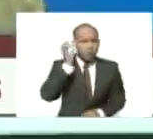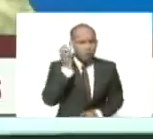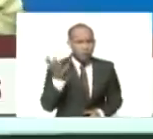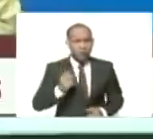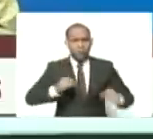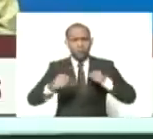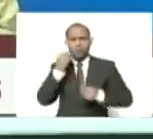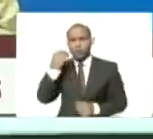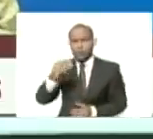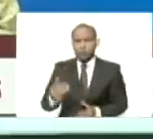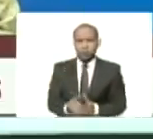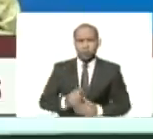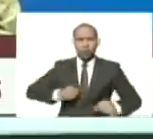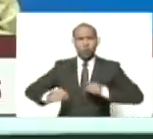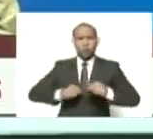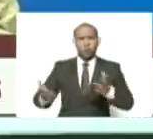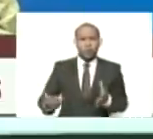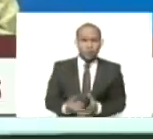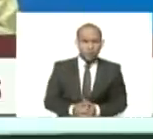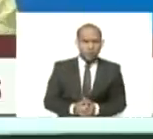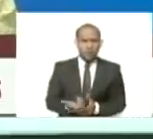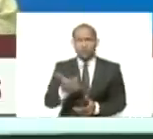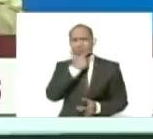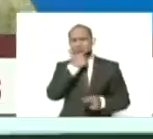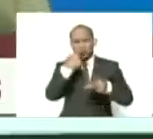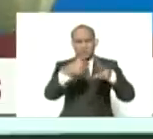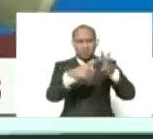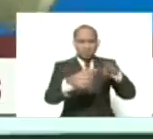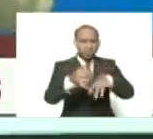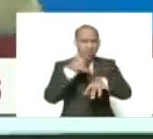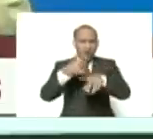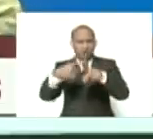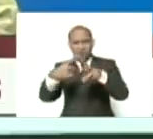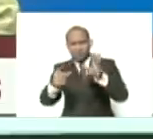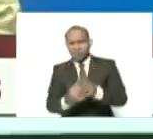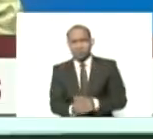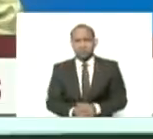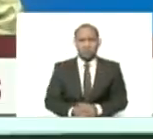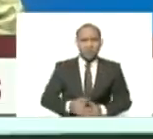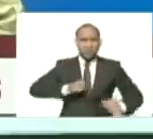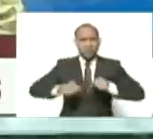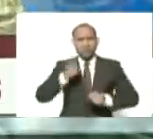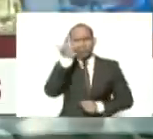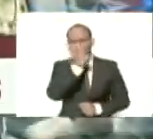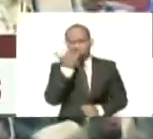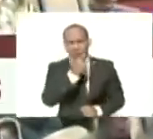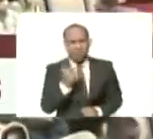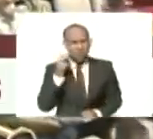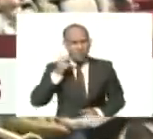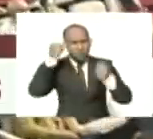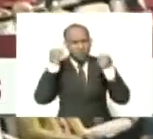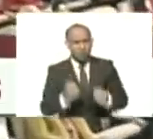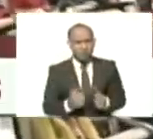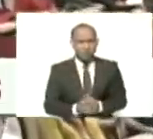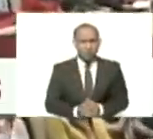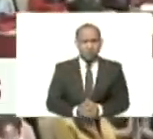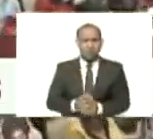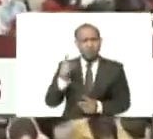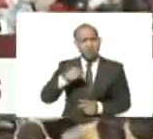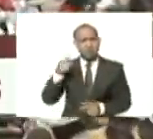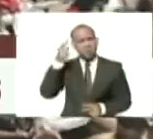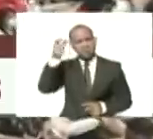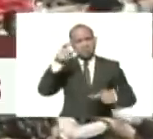de la juventud, en el movimiento de la sexodiversidad, en el movimiento afrodescendiente, en el movimiento de los campesinos